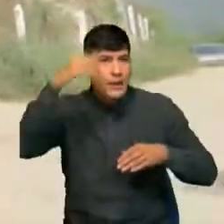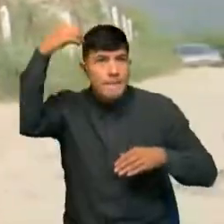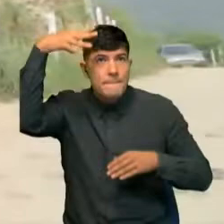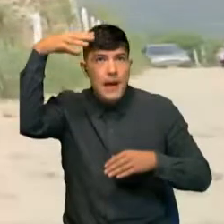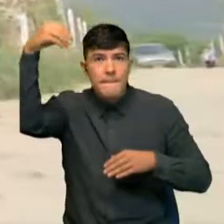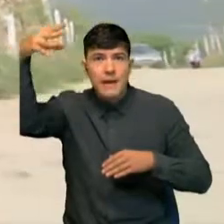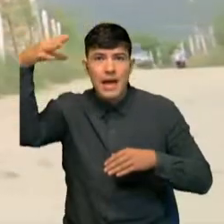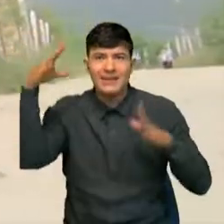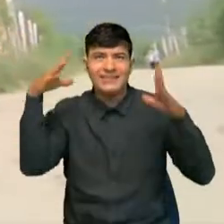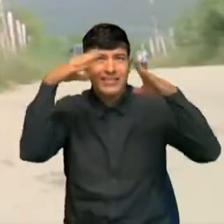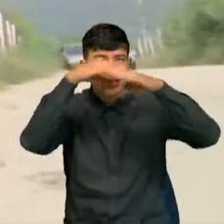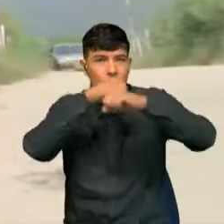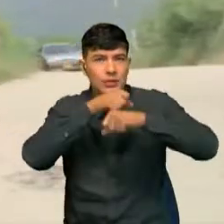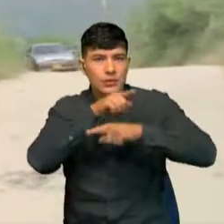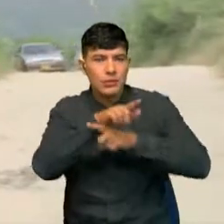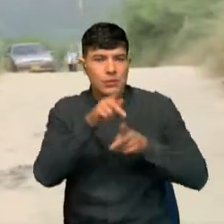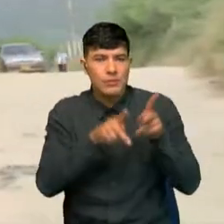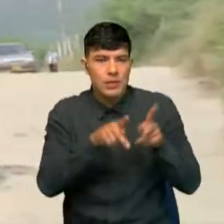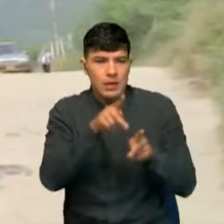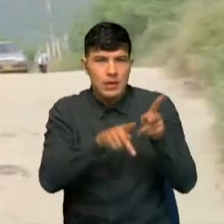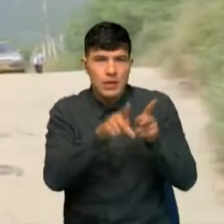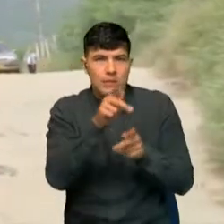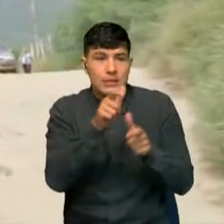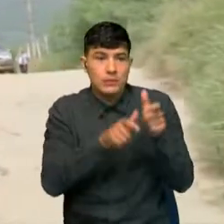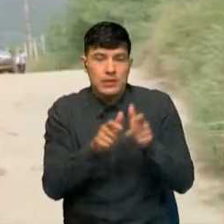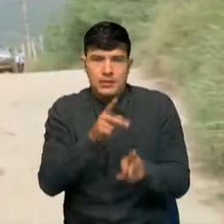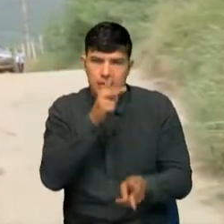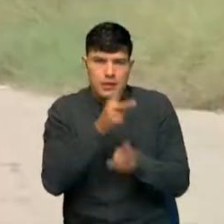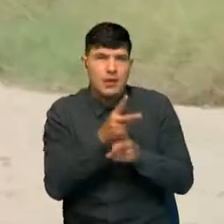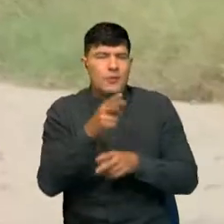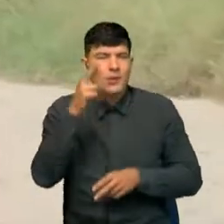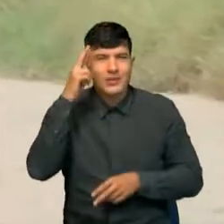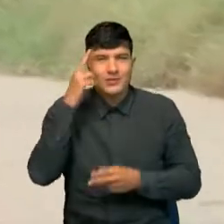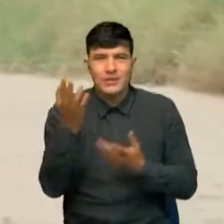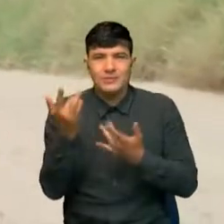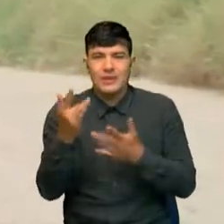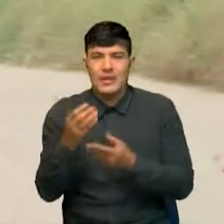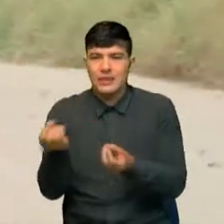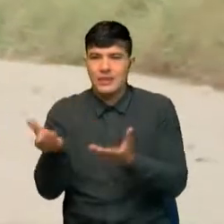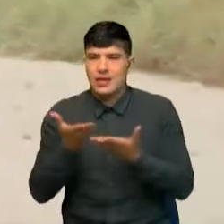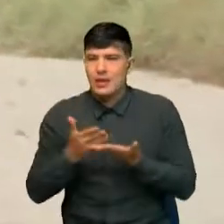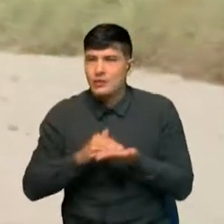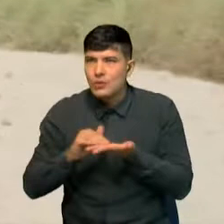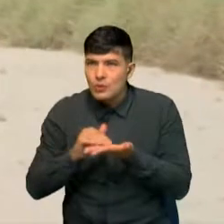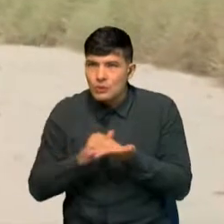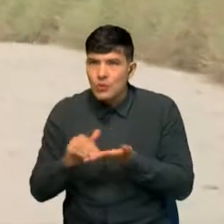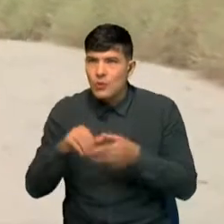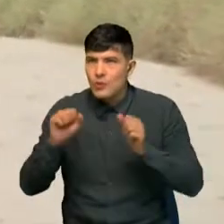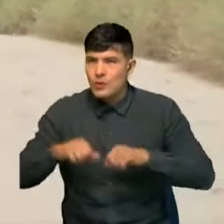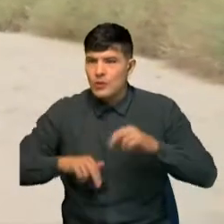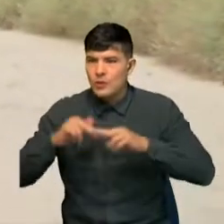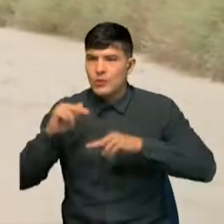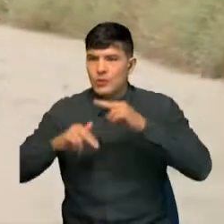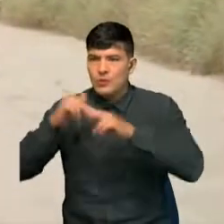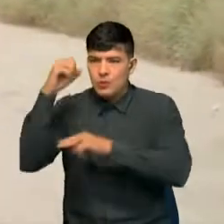cual ponen en peligro a las personas. Esperan que les den pronta solución ante esta problemática.